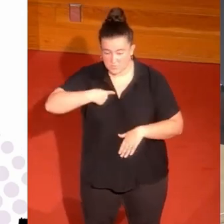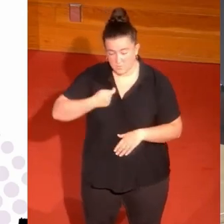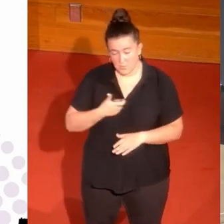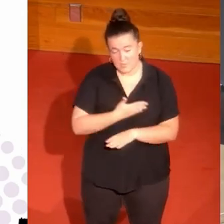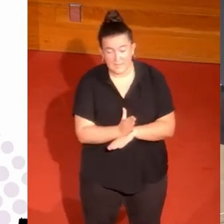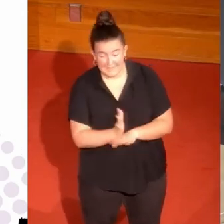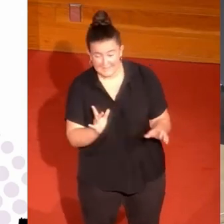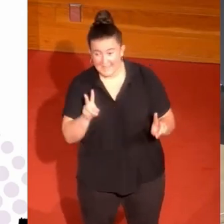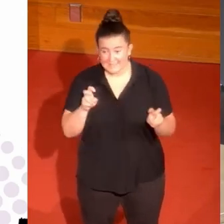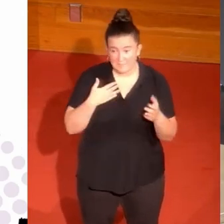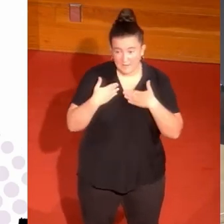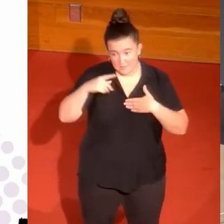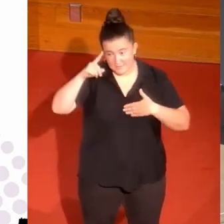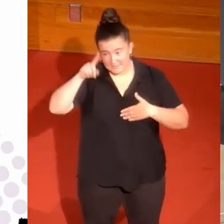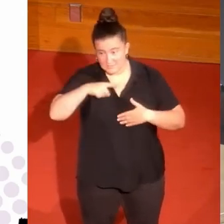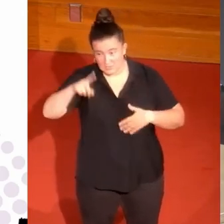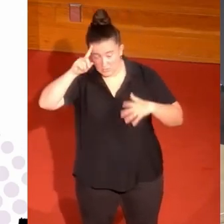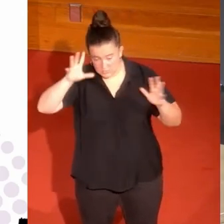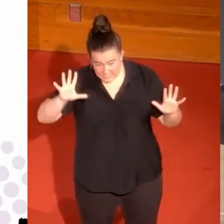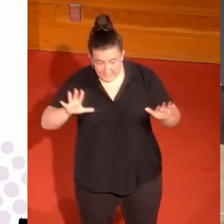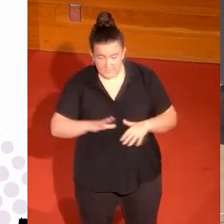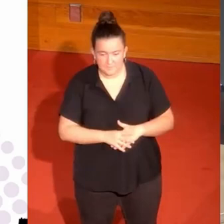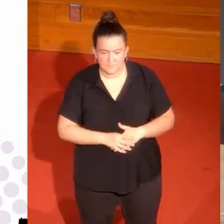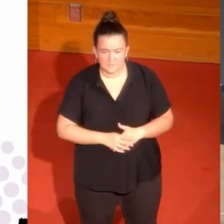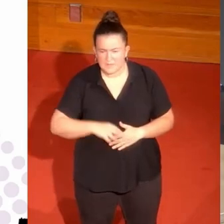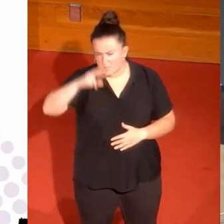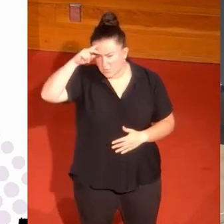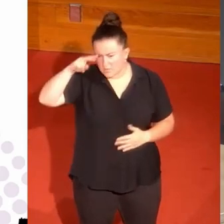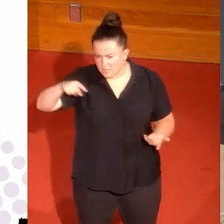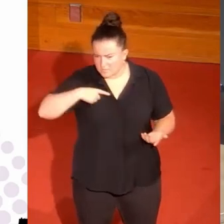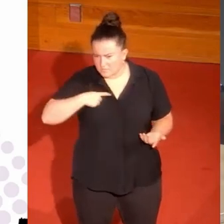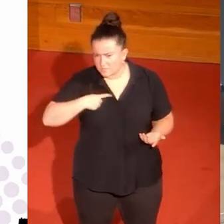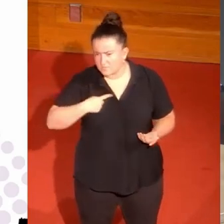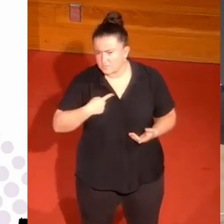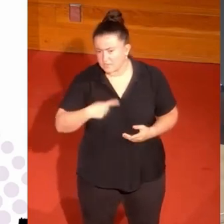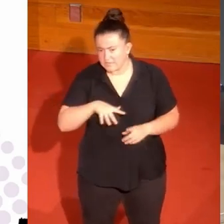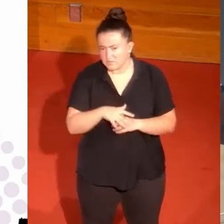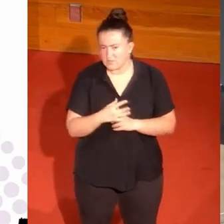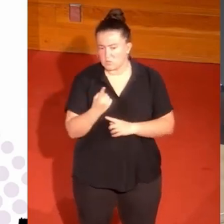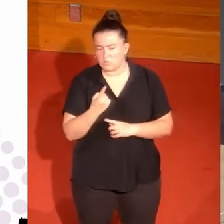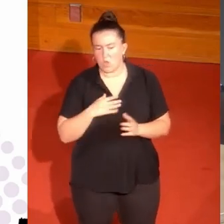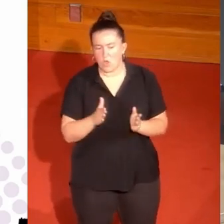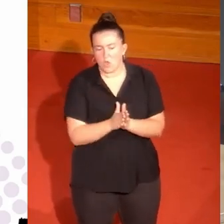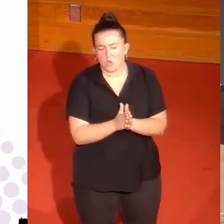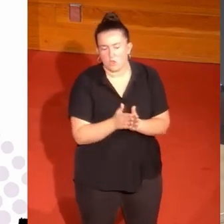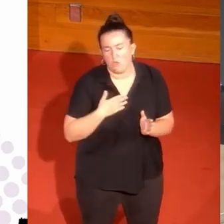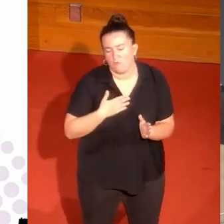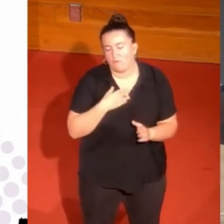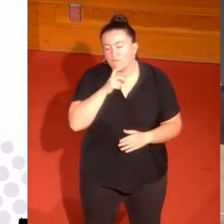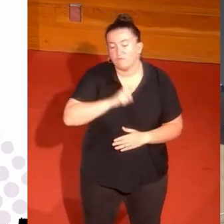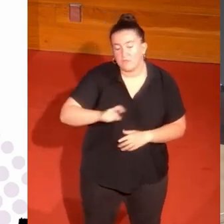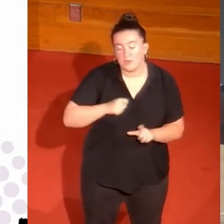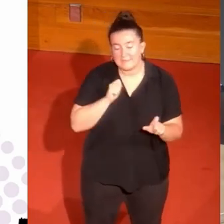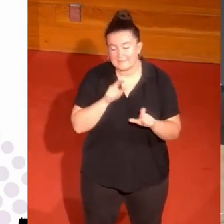eh es bastante preocupante yo creo la detención del de uno de los cofundadores de Telegram Entonces ya que ha salido el tema de Pablo